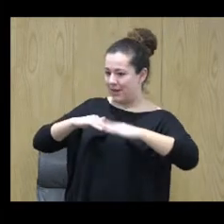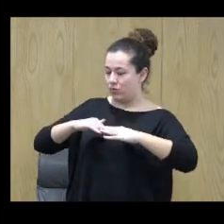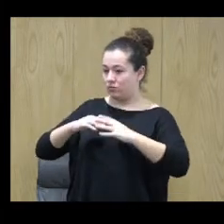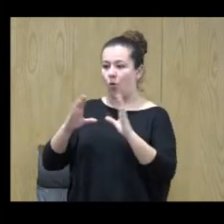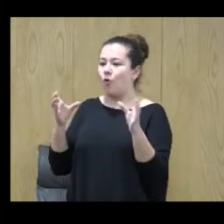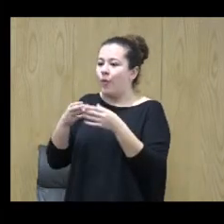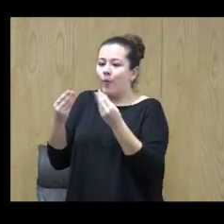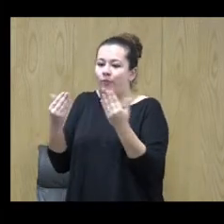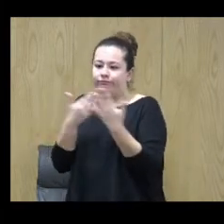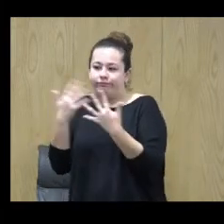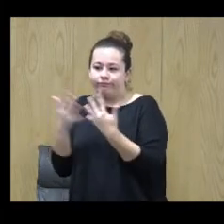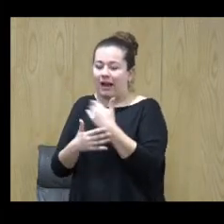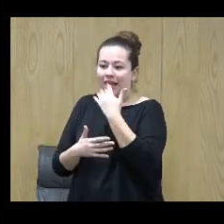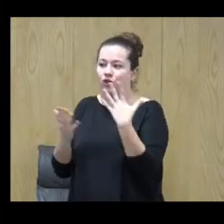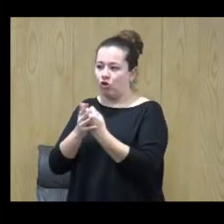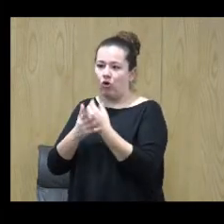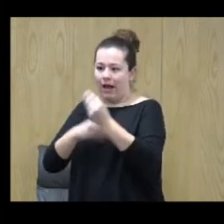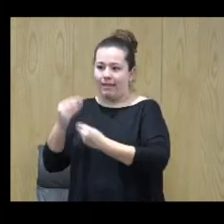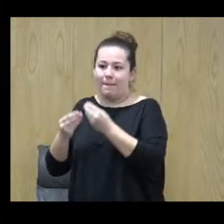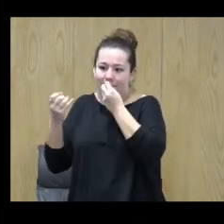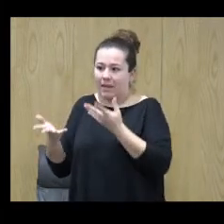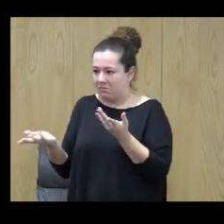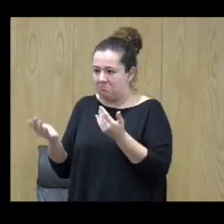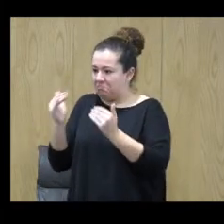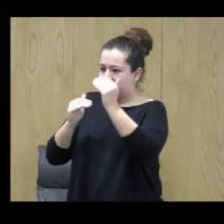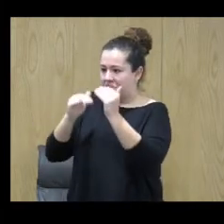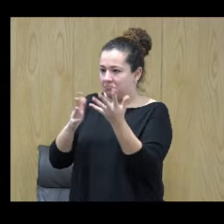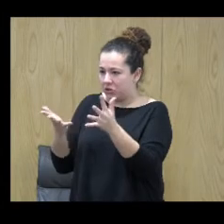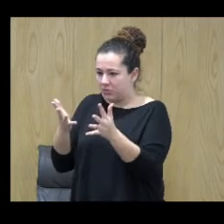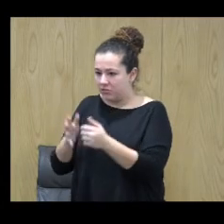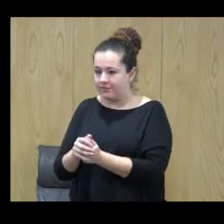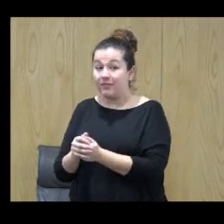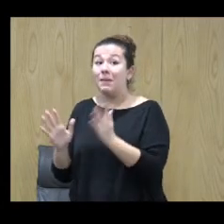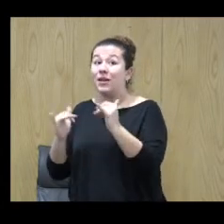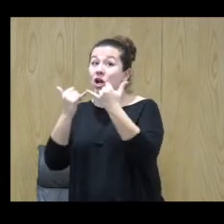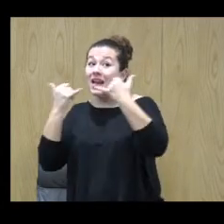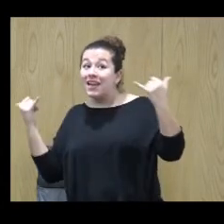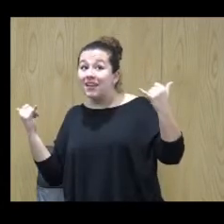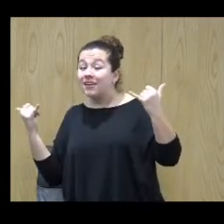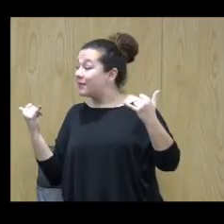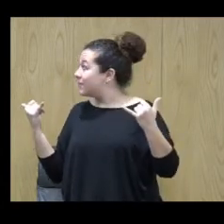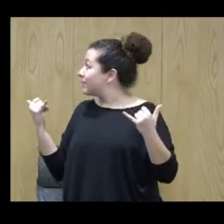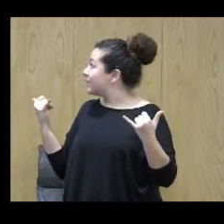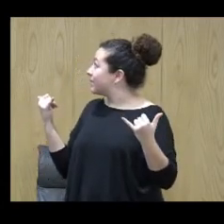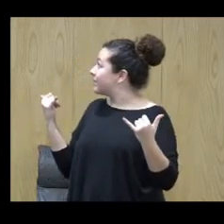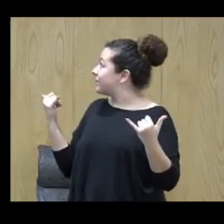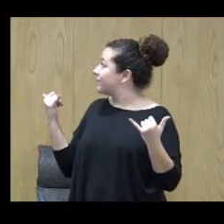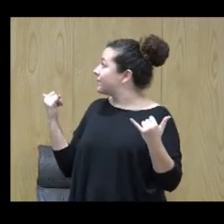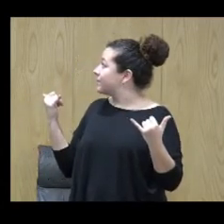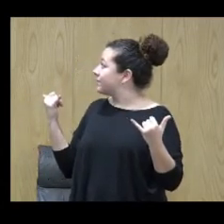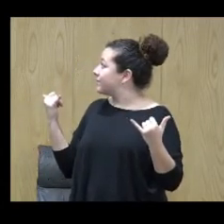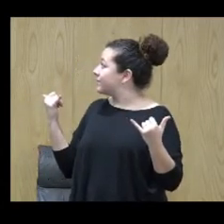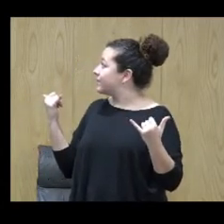casi todos lo hacen muy bien, con un margen muy pequeñito. Fijaros, sin embargo, esta línea, que es la más importante, veamos, son los